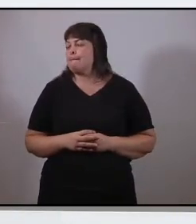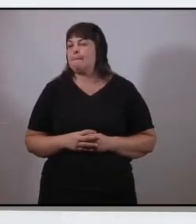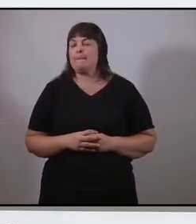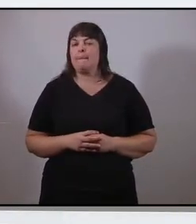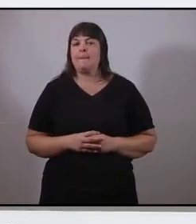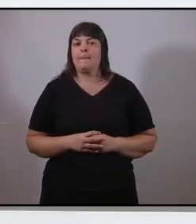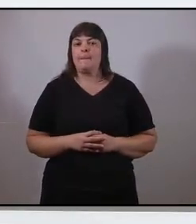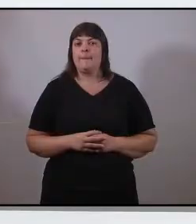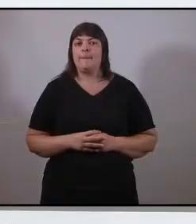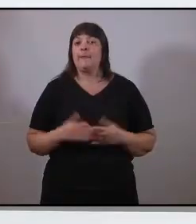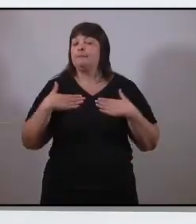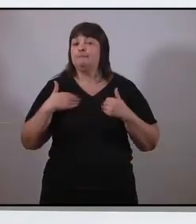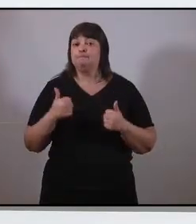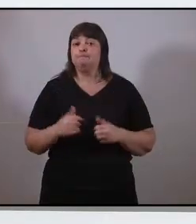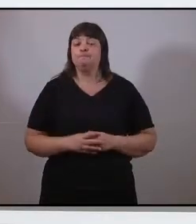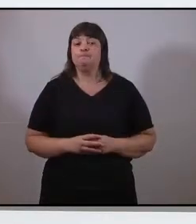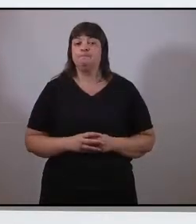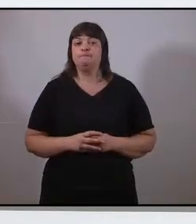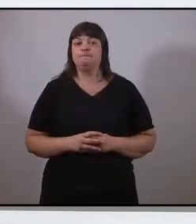Cuando quieran.